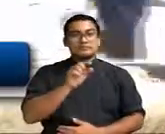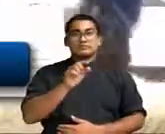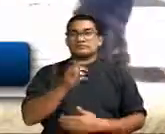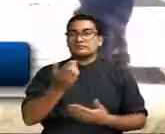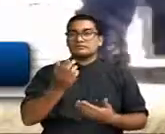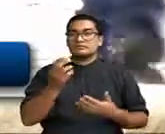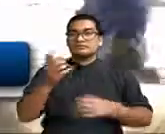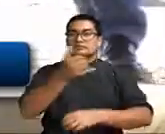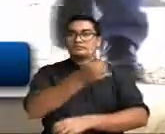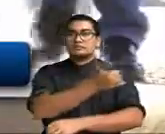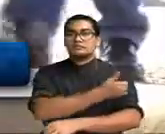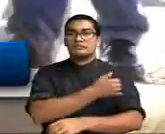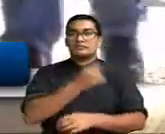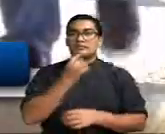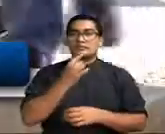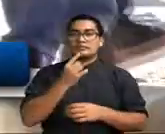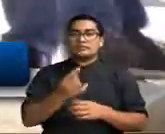y